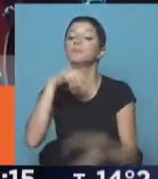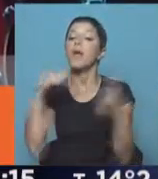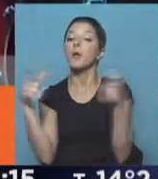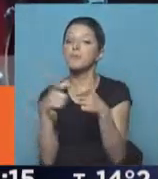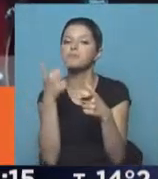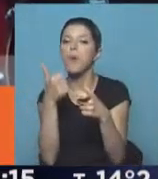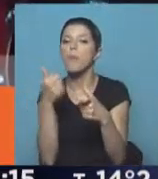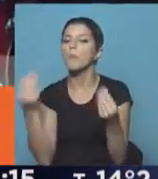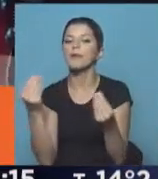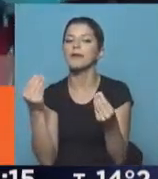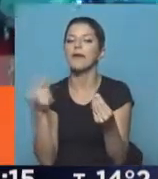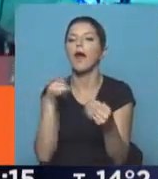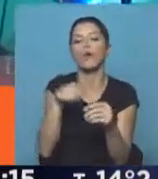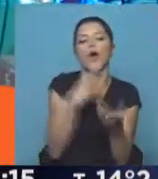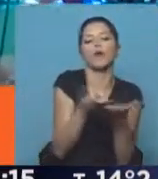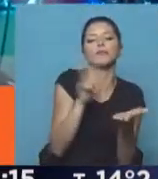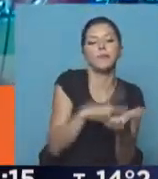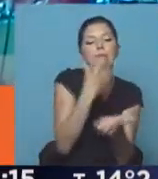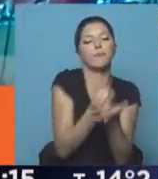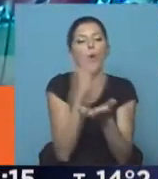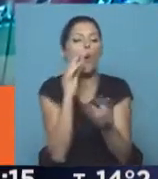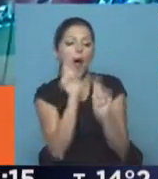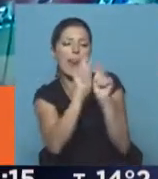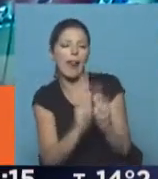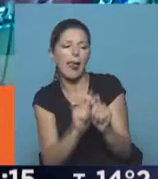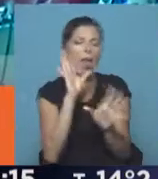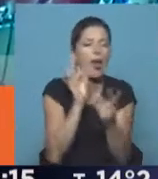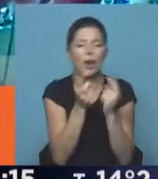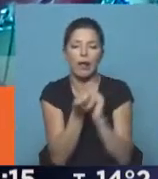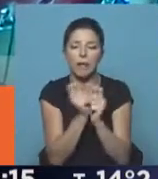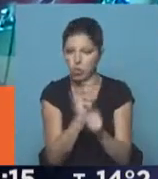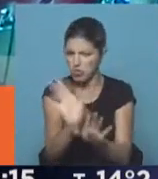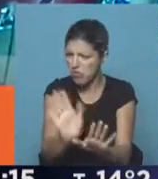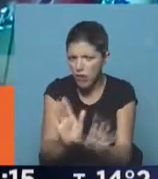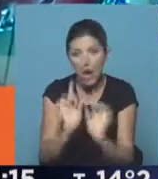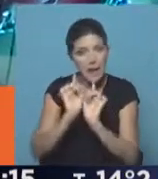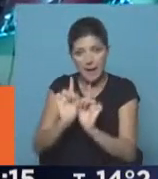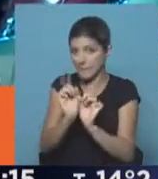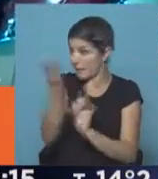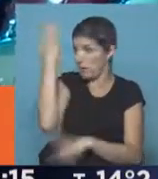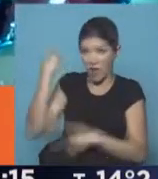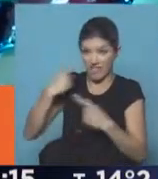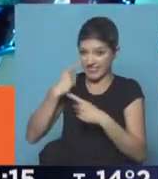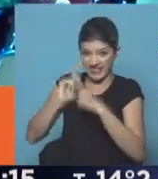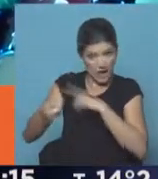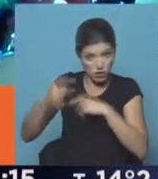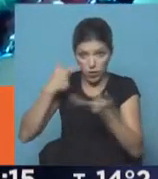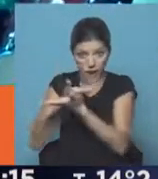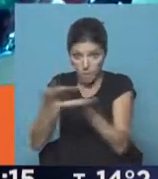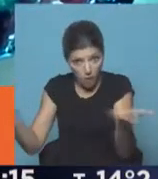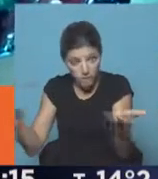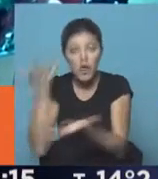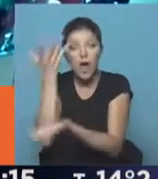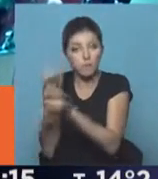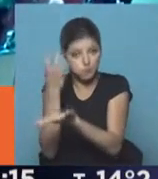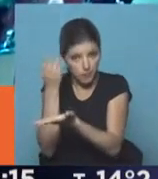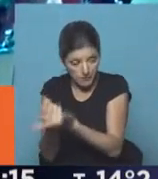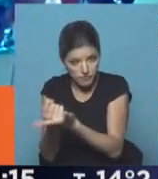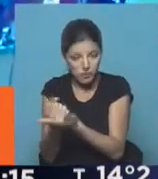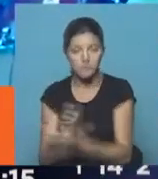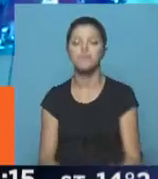ninguna regrabación, ni rearreglo, ni ninguna cosa. Es el vivo estrictamente. La versión de Qué Suerte Que Viniste